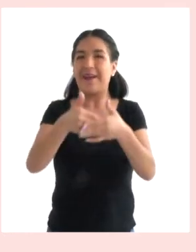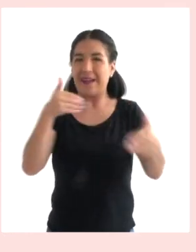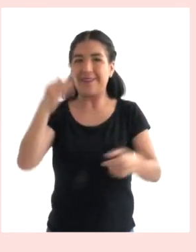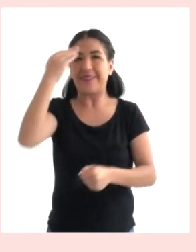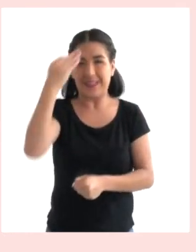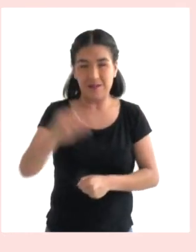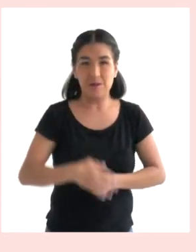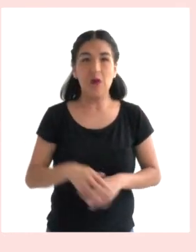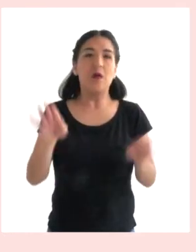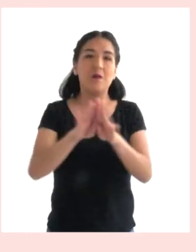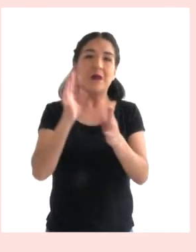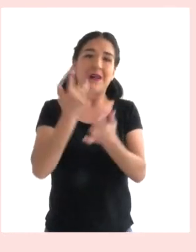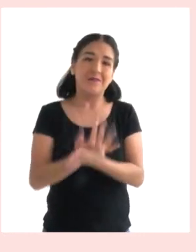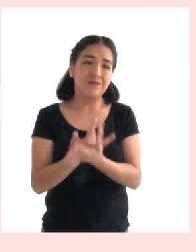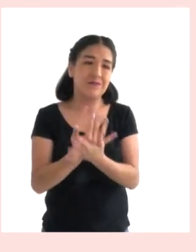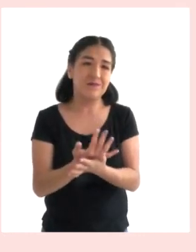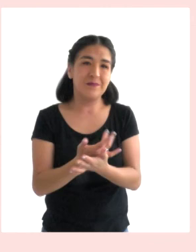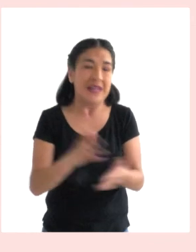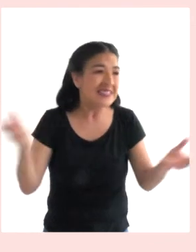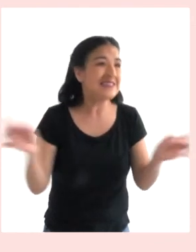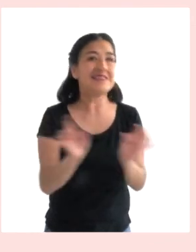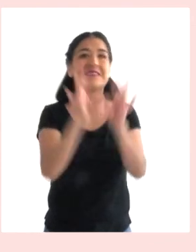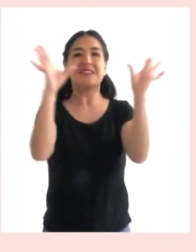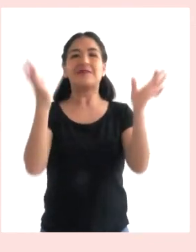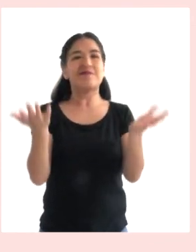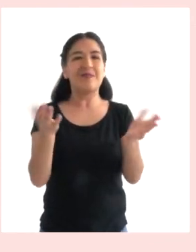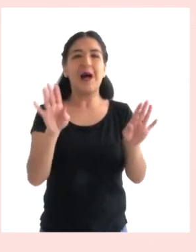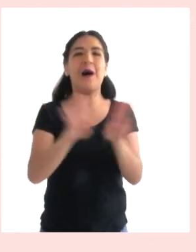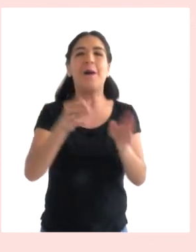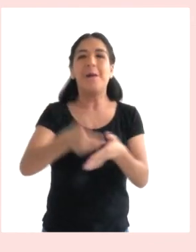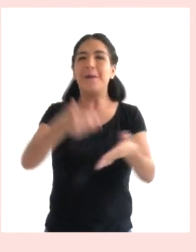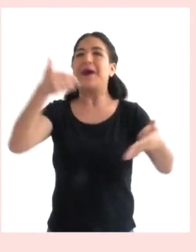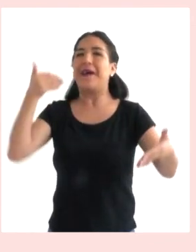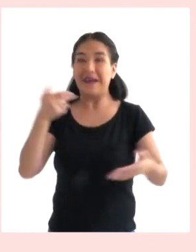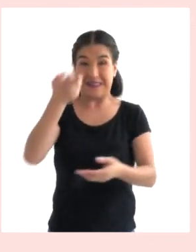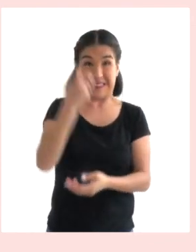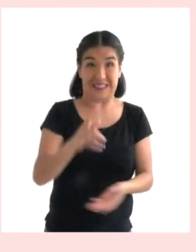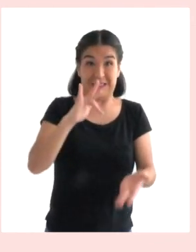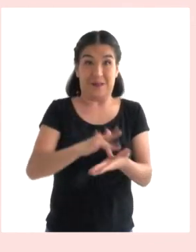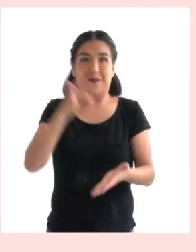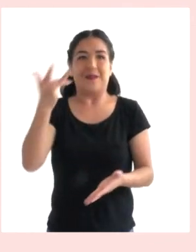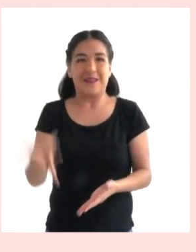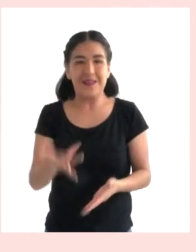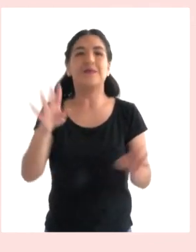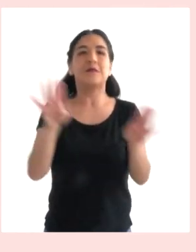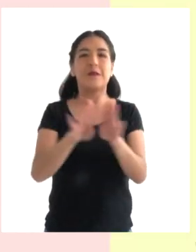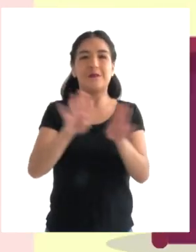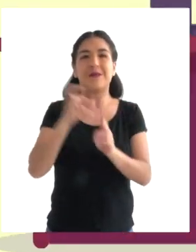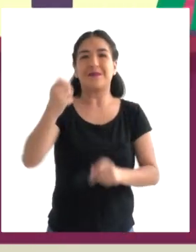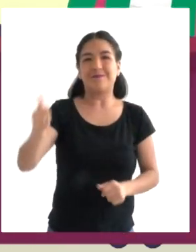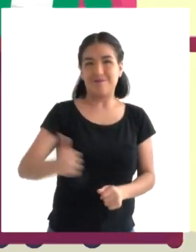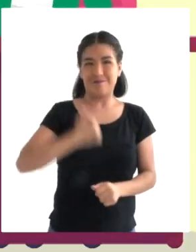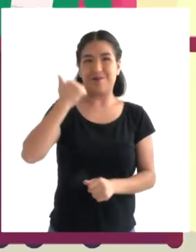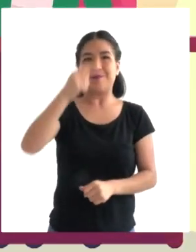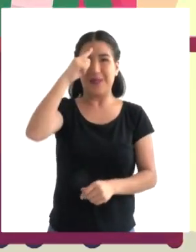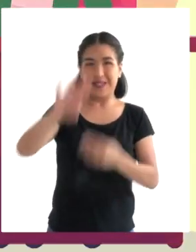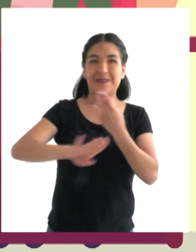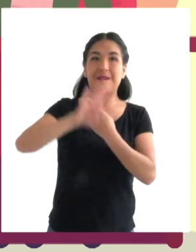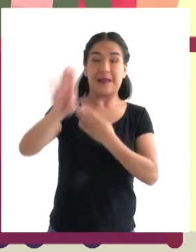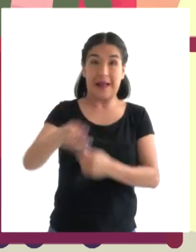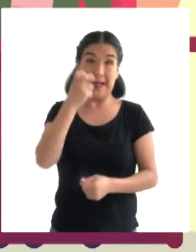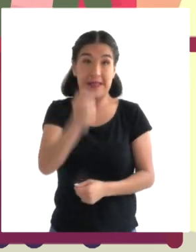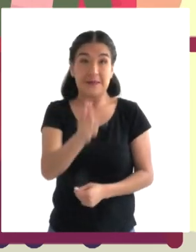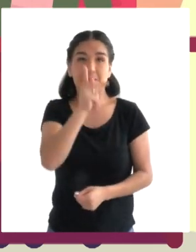se esperan a que las cosas simplemente sucedan. En realidad, gracias a sus acciones, las cosas suceden. Esta